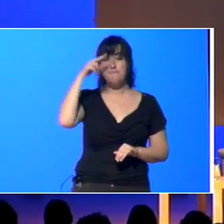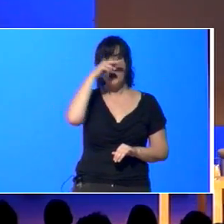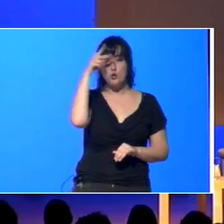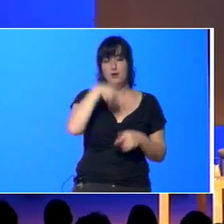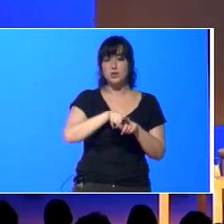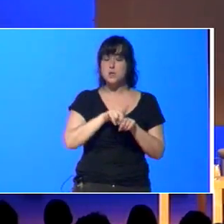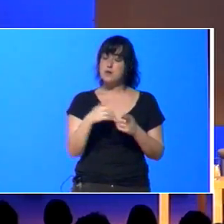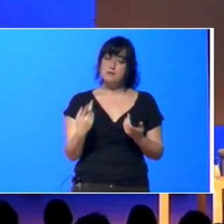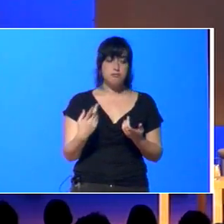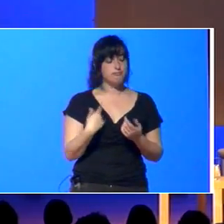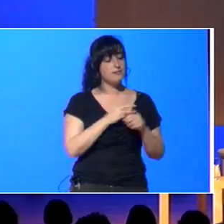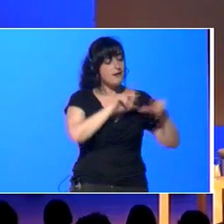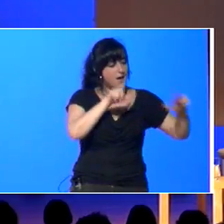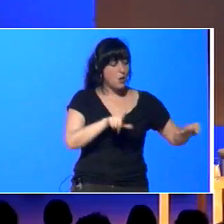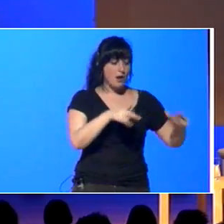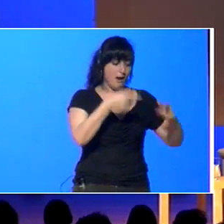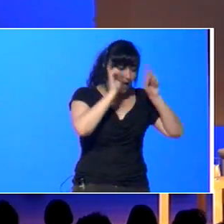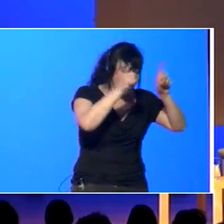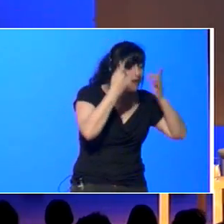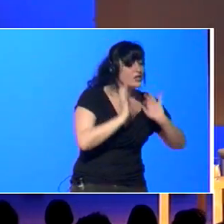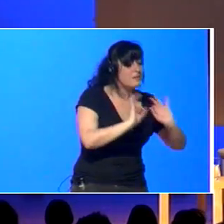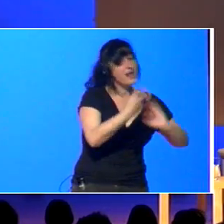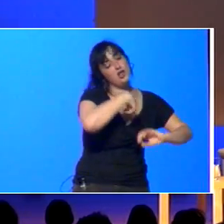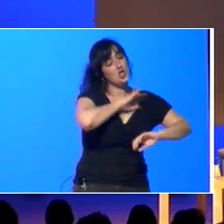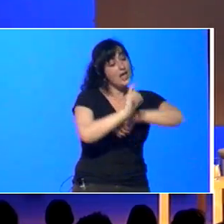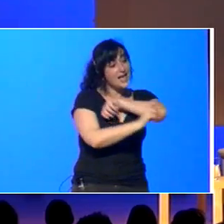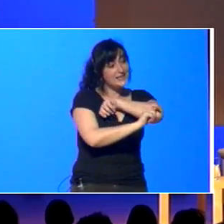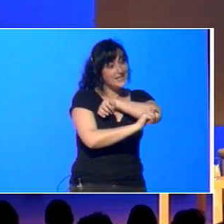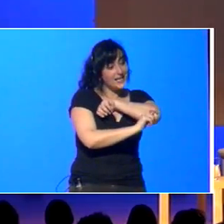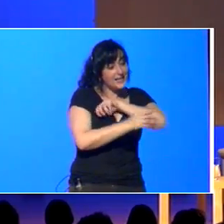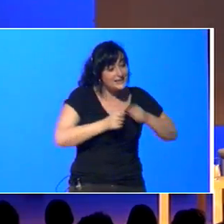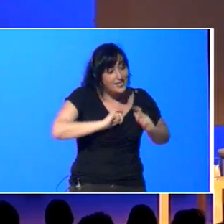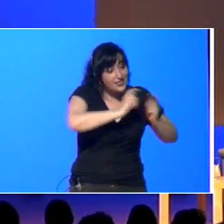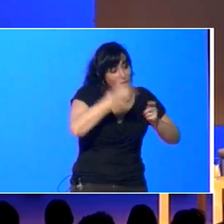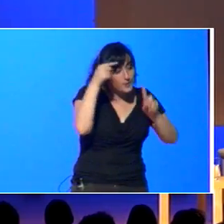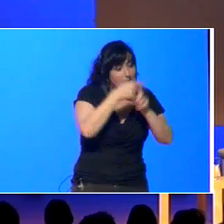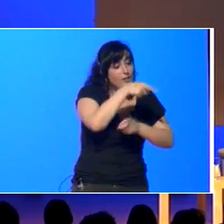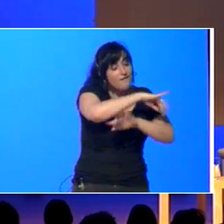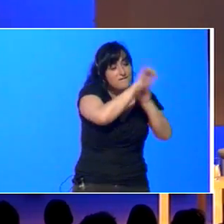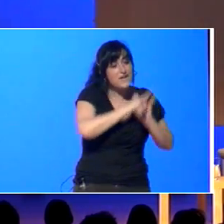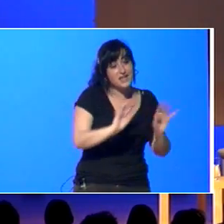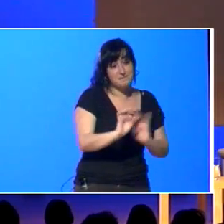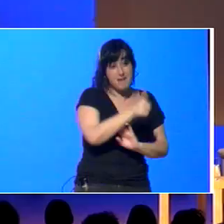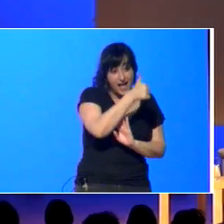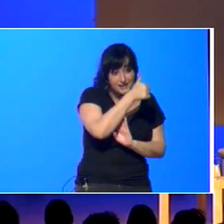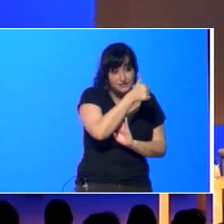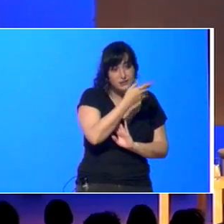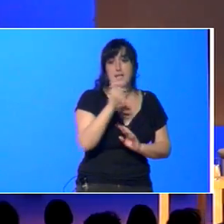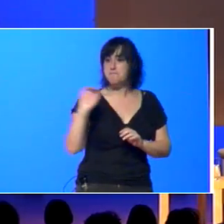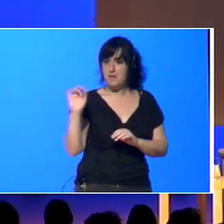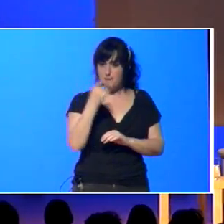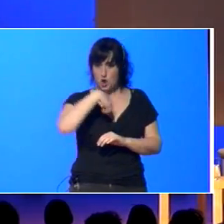estrategias a los alumnos del aula de educación especial para que sean más felices. Y tenemos que partir de primero hacerles felices para